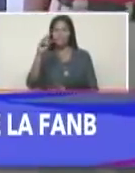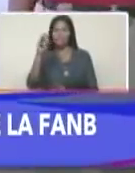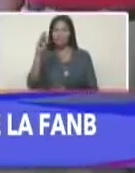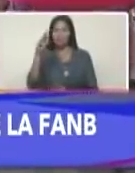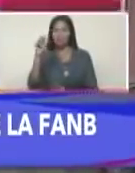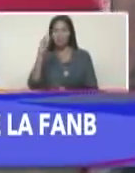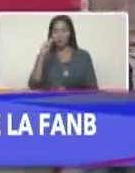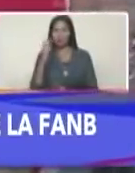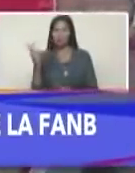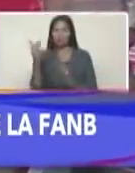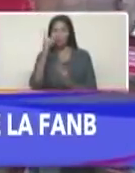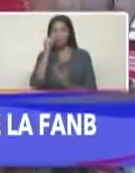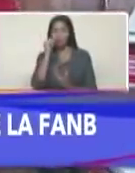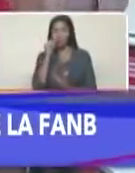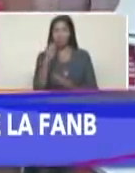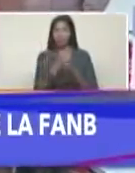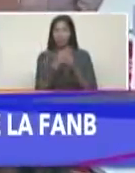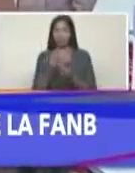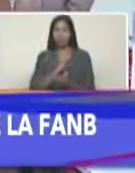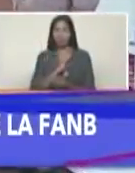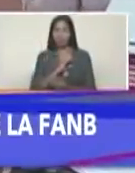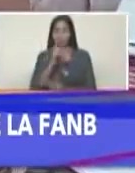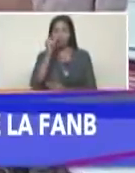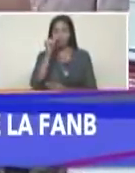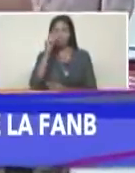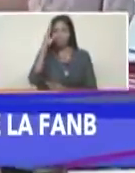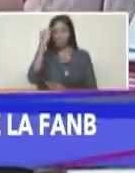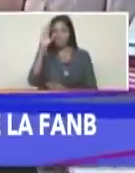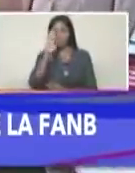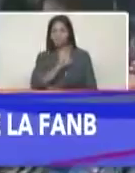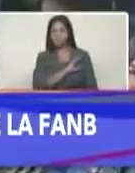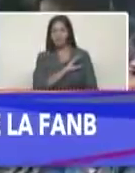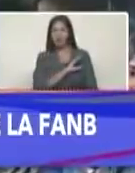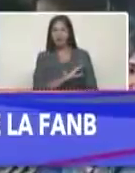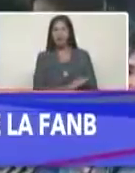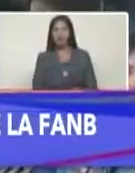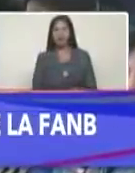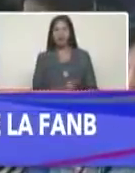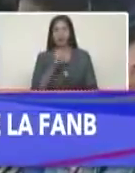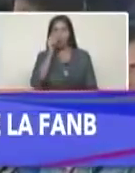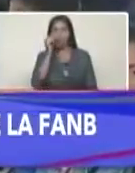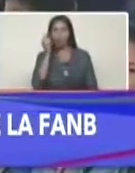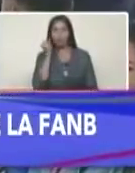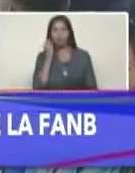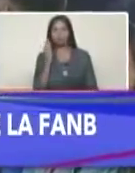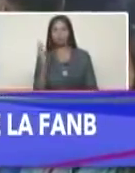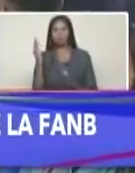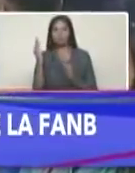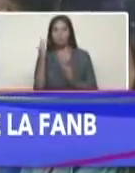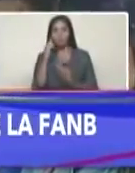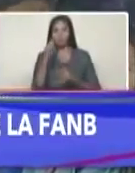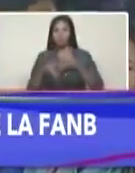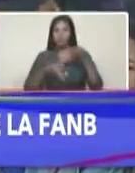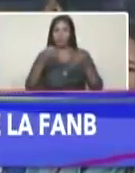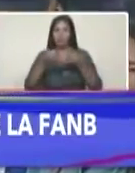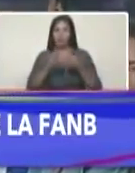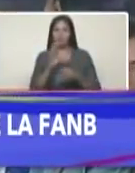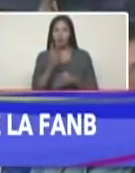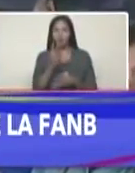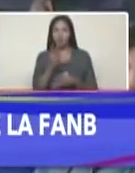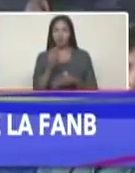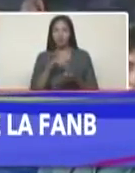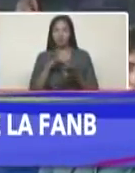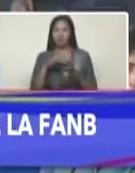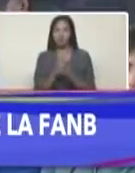los expositores, el milicianos y milicianas que nos pueden explicar